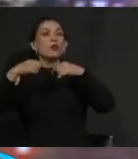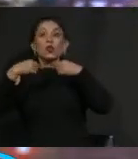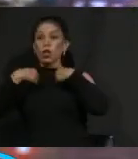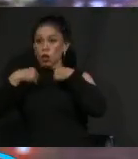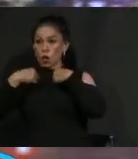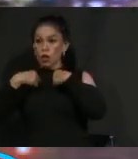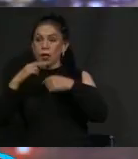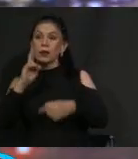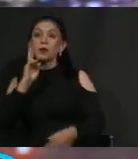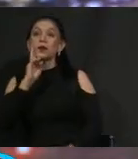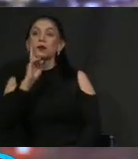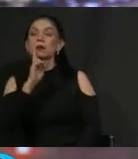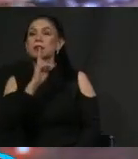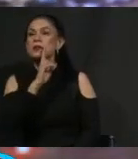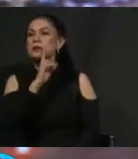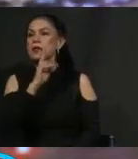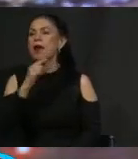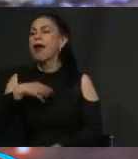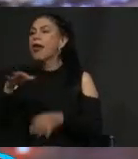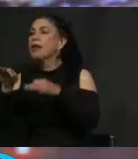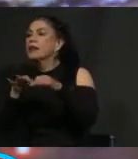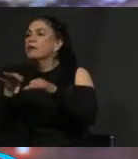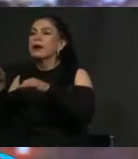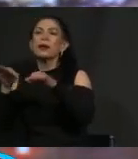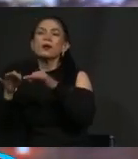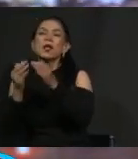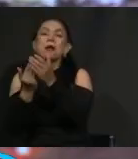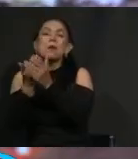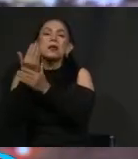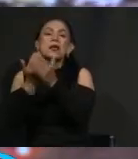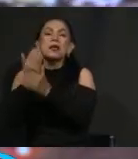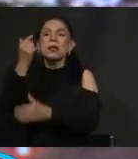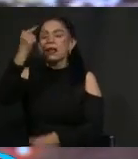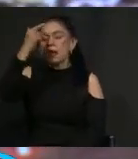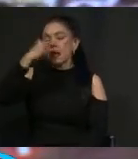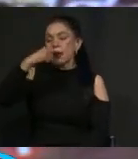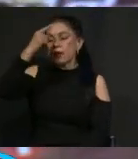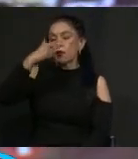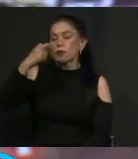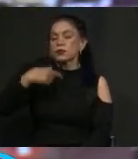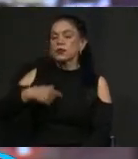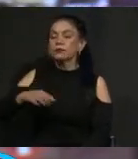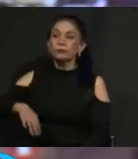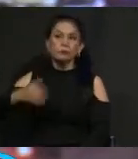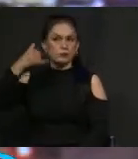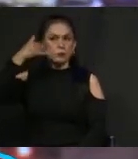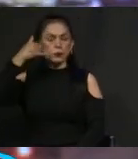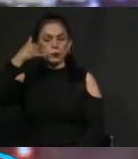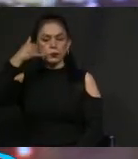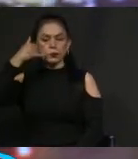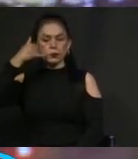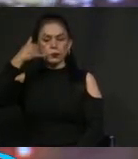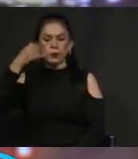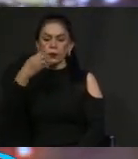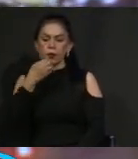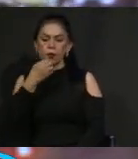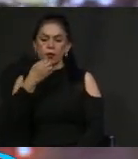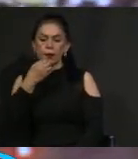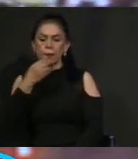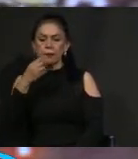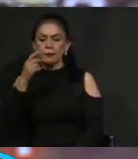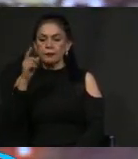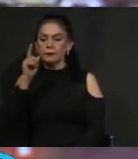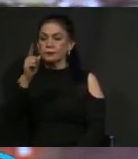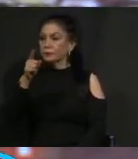noticiosos que éramos tú y yo Entonces a las dos de la mañana salgo de casa de mi amigo y me suena el radio y me dice oye